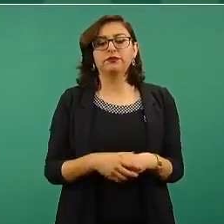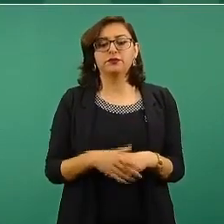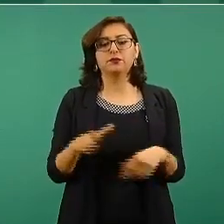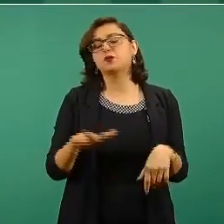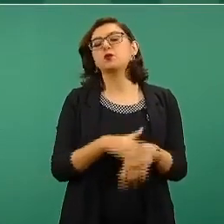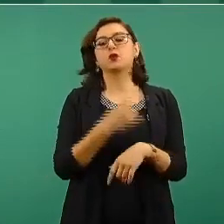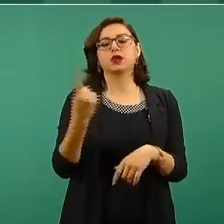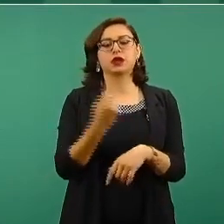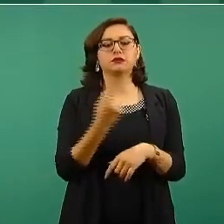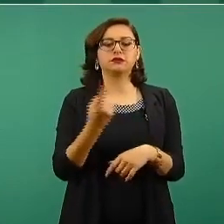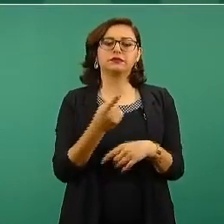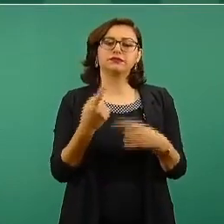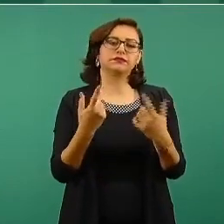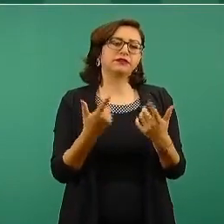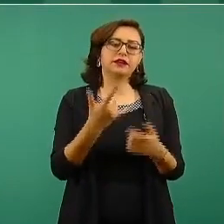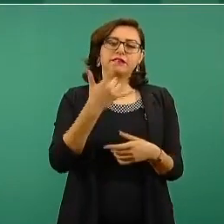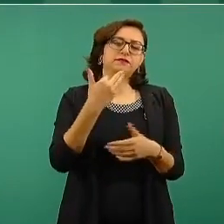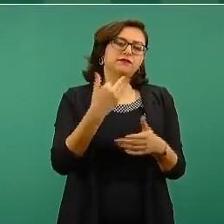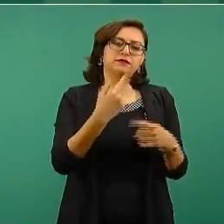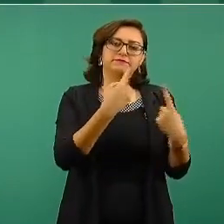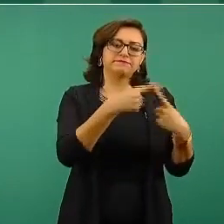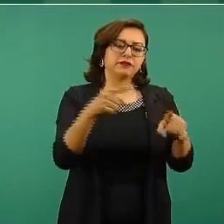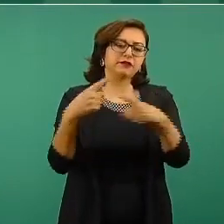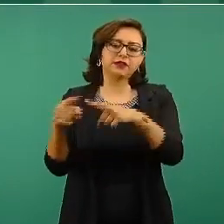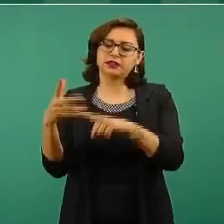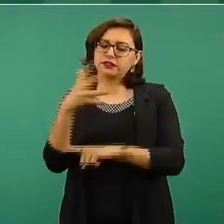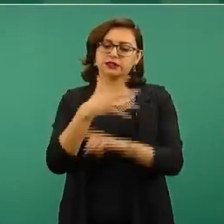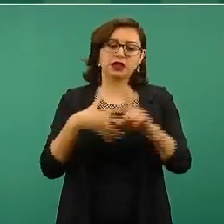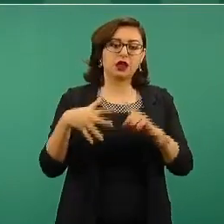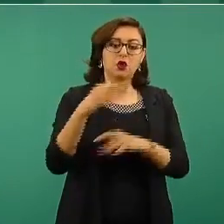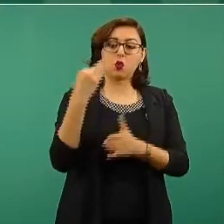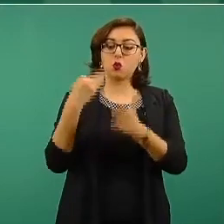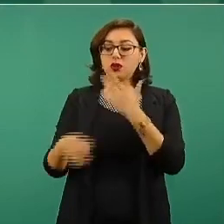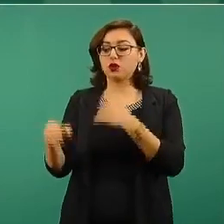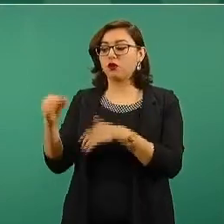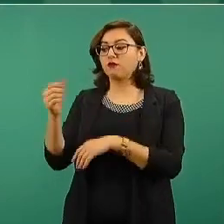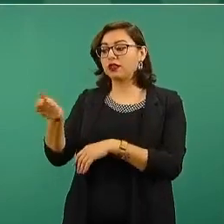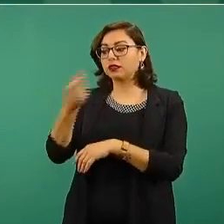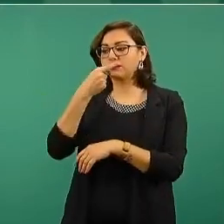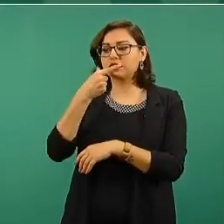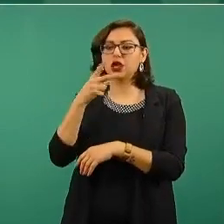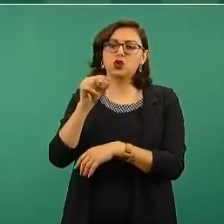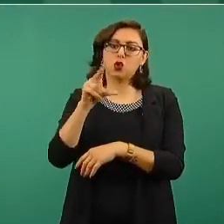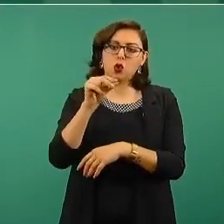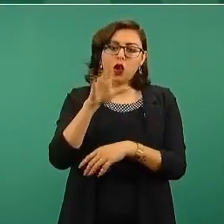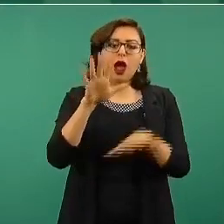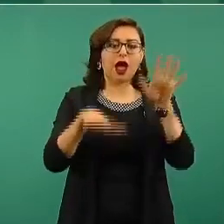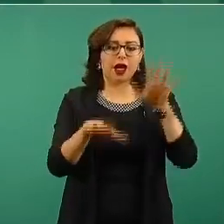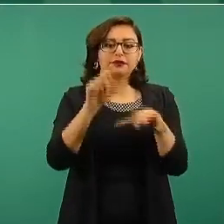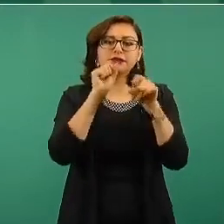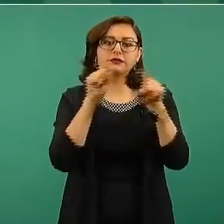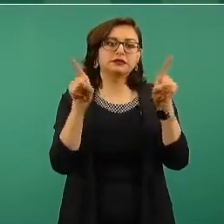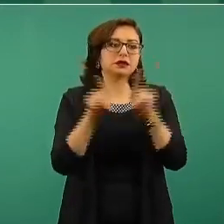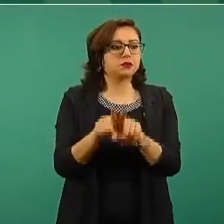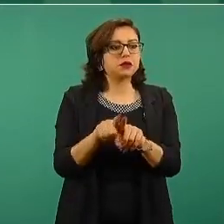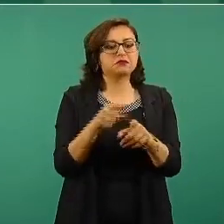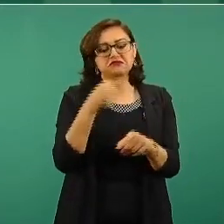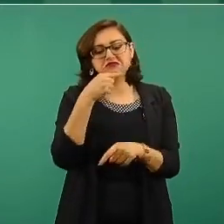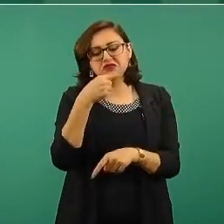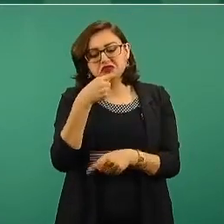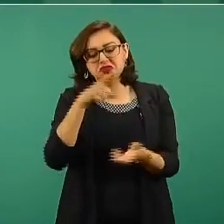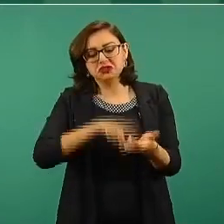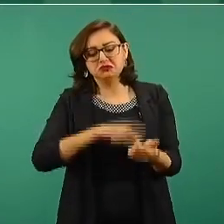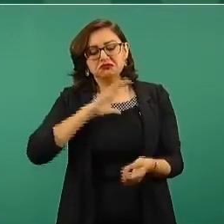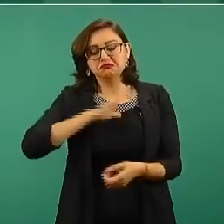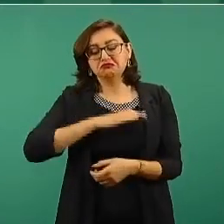por diferentes razones, no es solo por falta de medicamentos, sino por un diagnóstico temprano en el cual también se tiene que